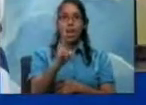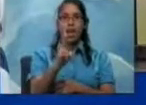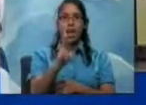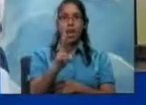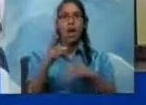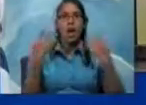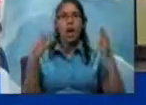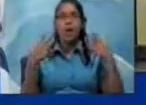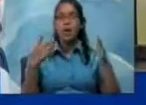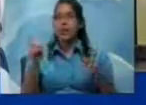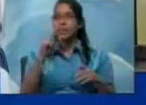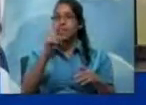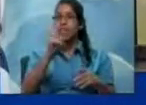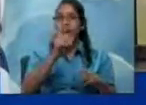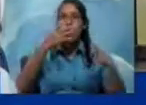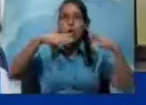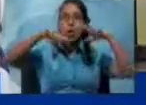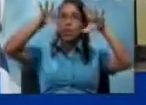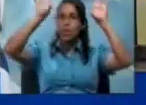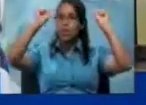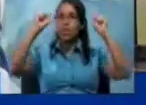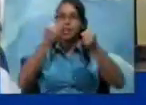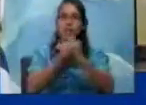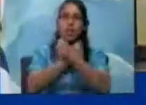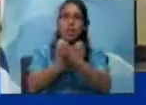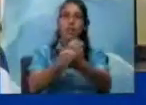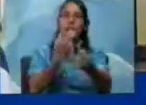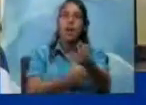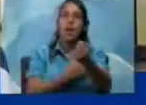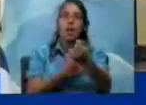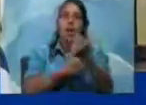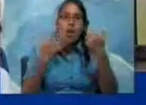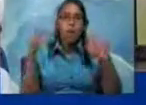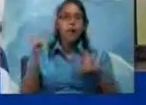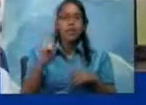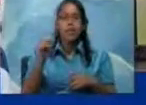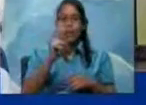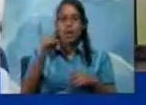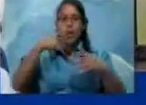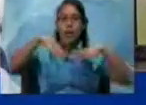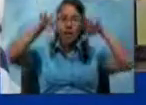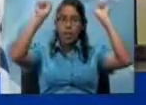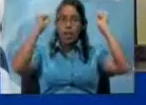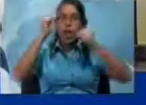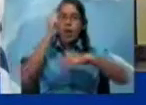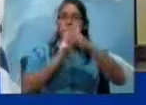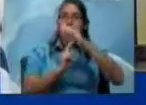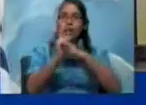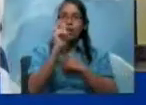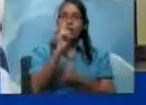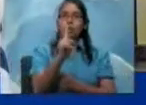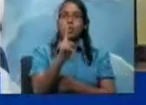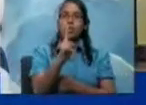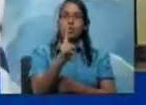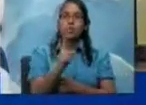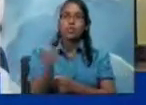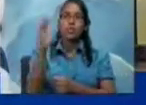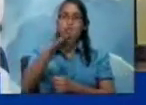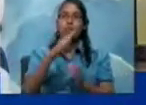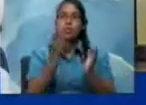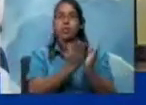parece que no entendieron mis amados hermanos parece que no entendieron versículo 1 estamos